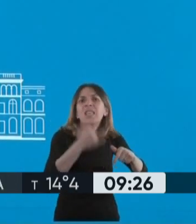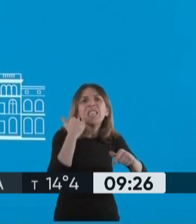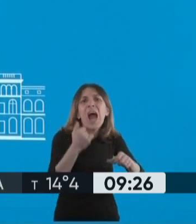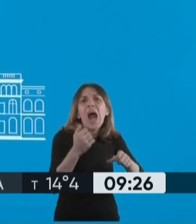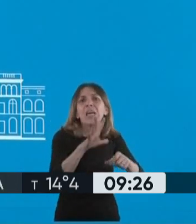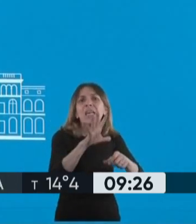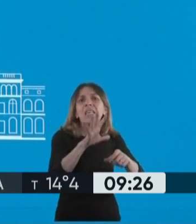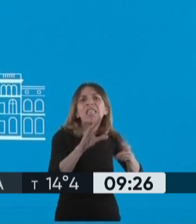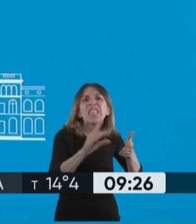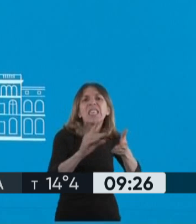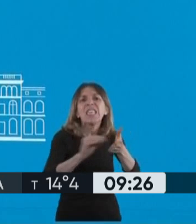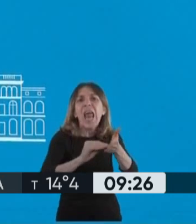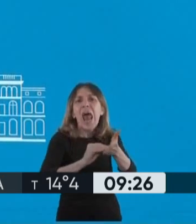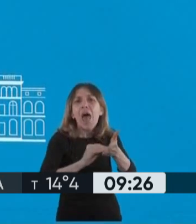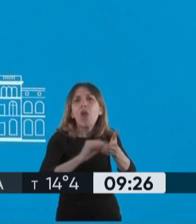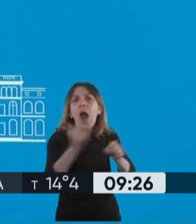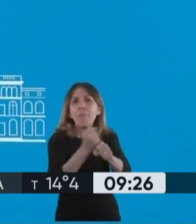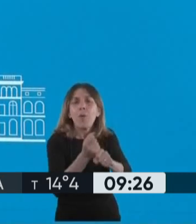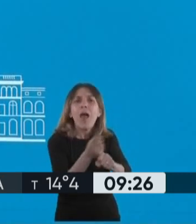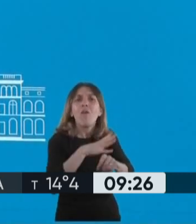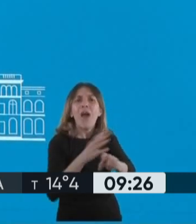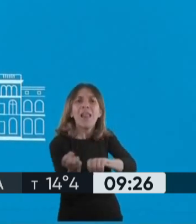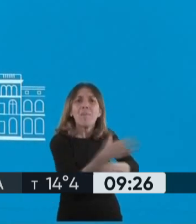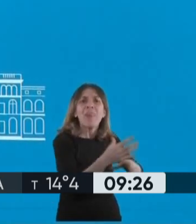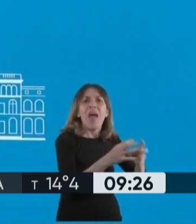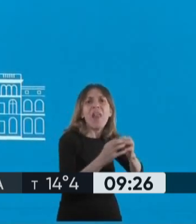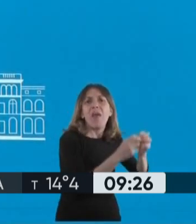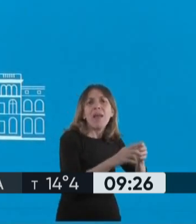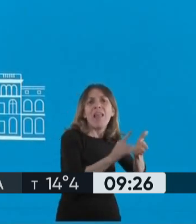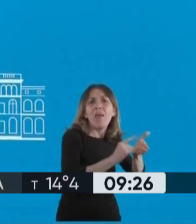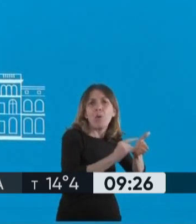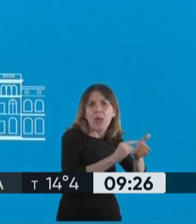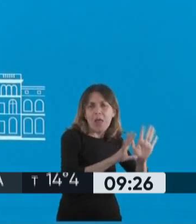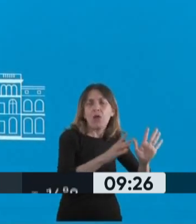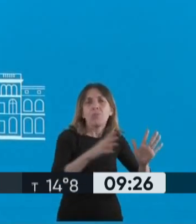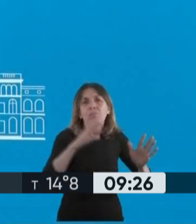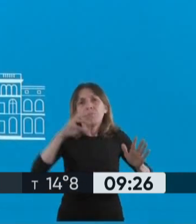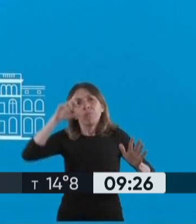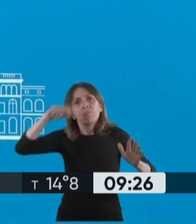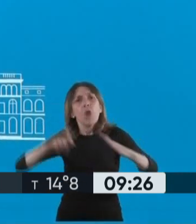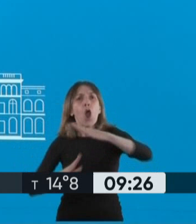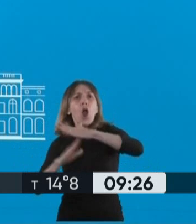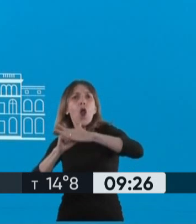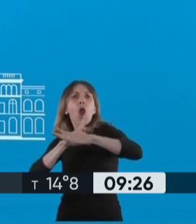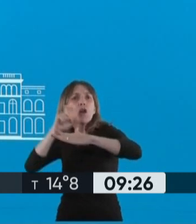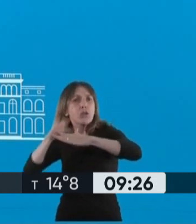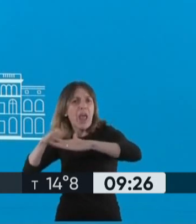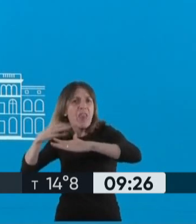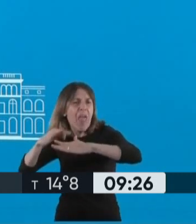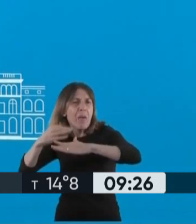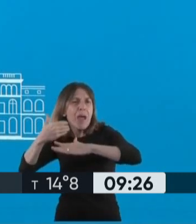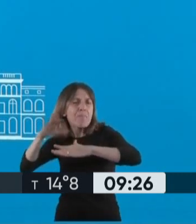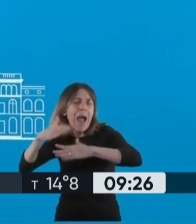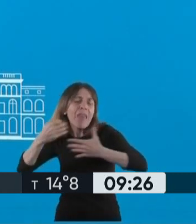sanción del Senado y tiene que ser debatida en diputados. Nos parece que la Corte Suprema debería estar más abocada a resolver